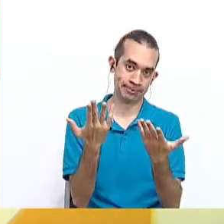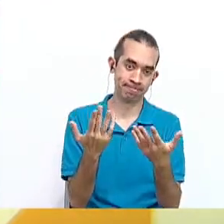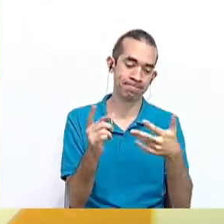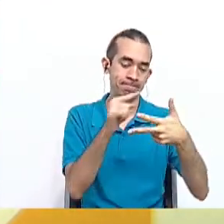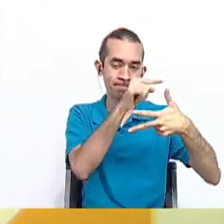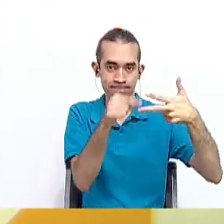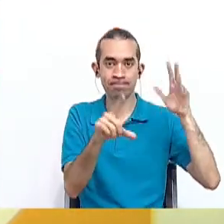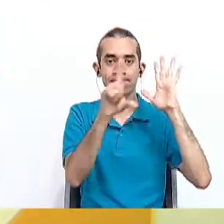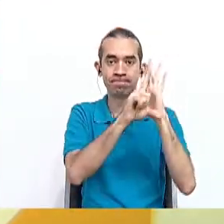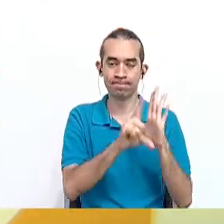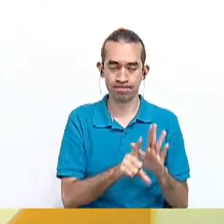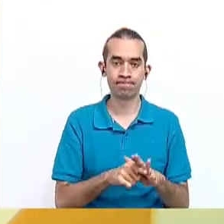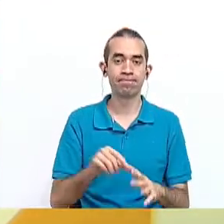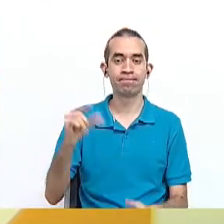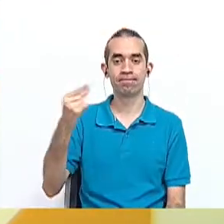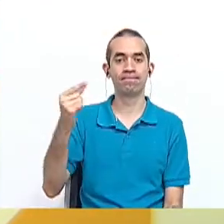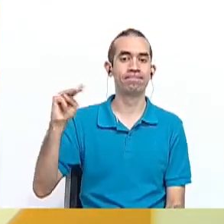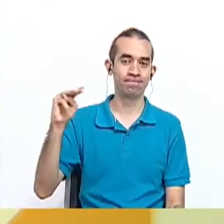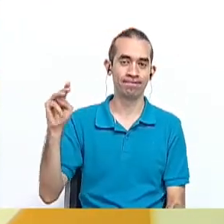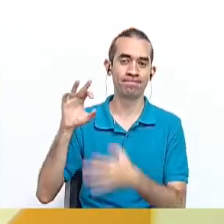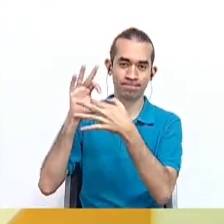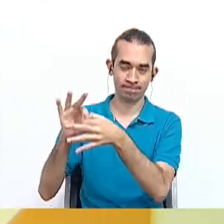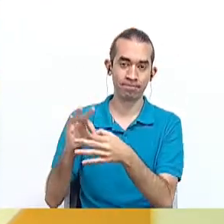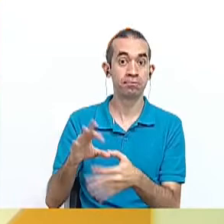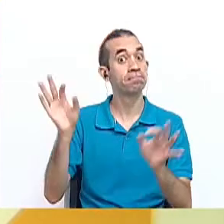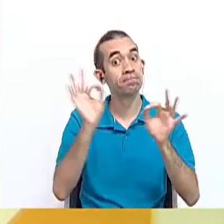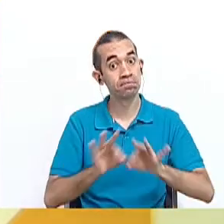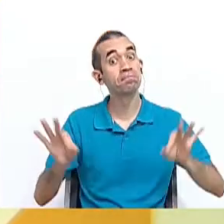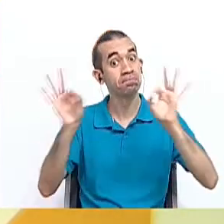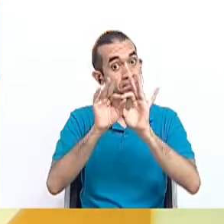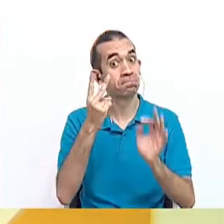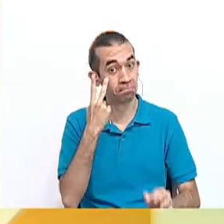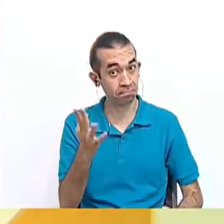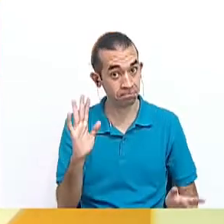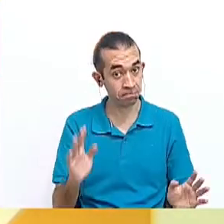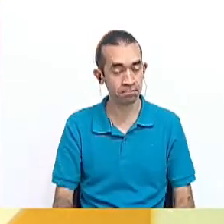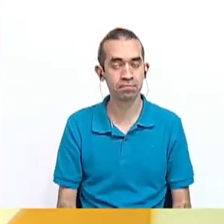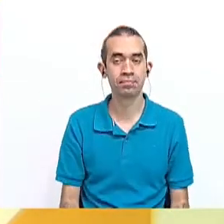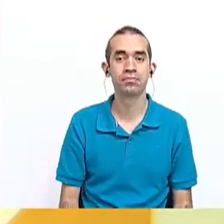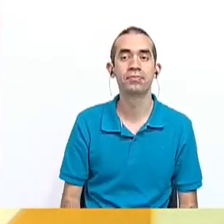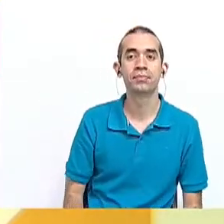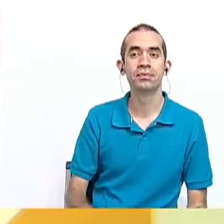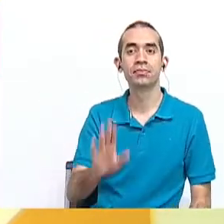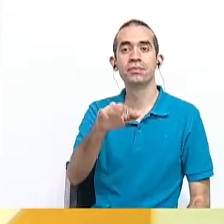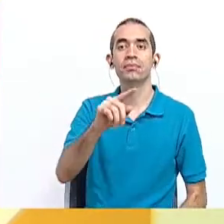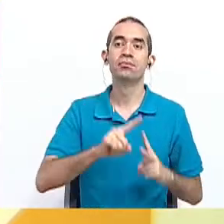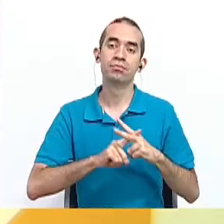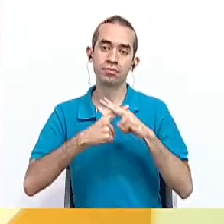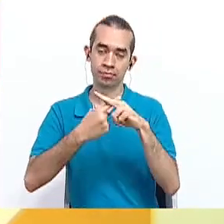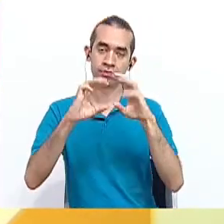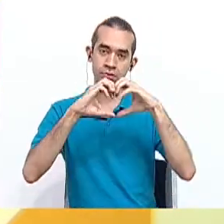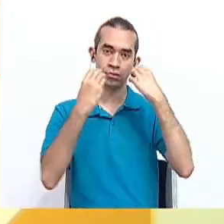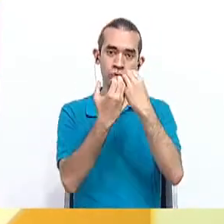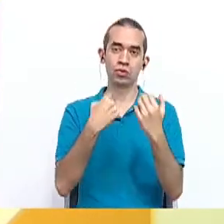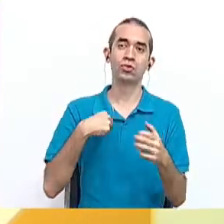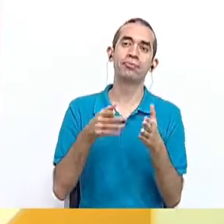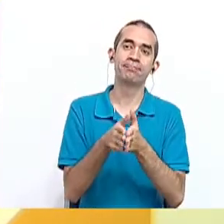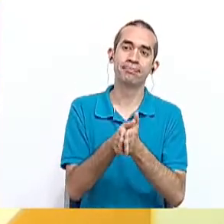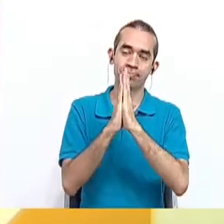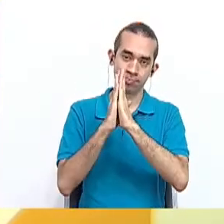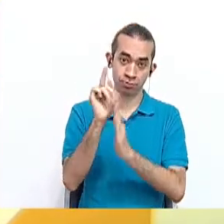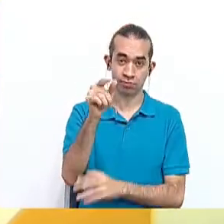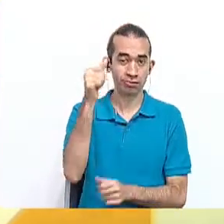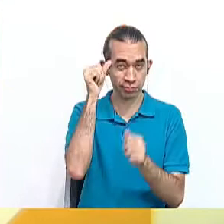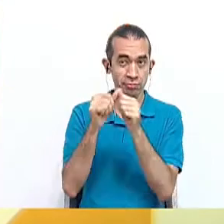las 3 leyes de Mendel. ¿Vieron qué importante? Al inicio de la clase les solicité que tomaran